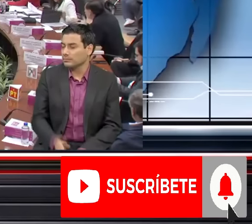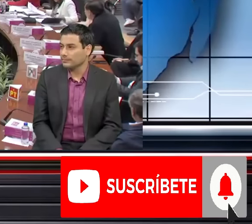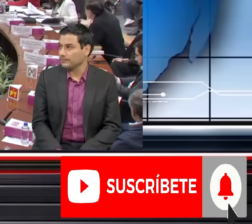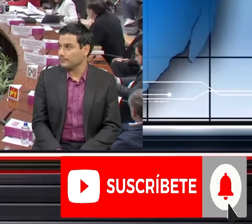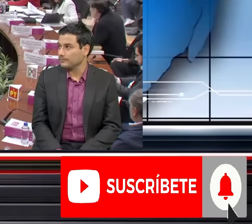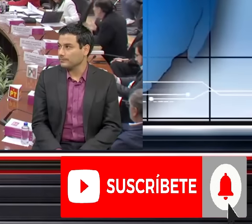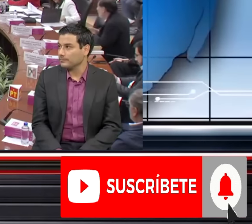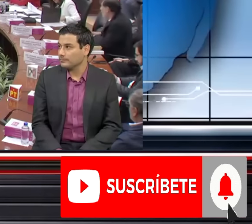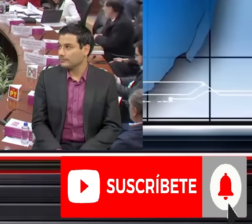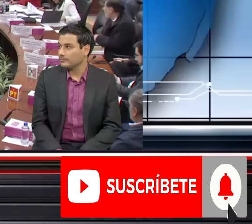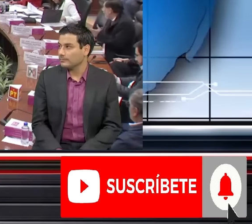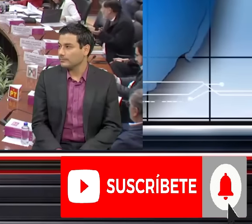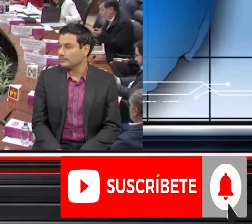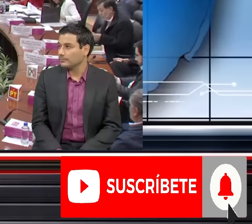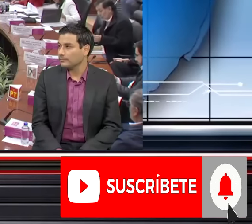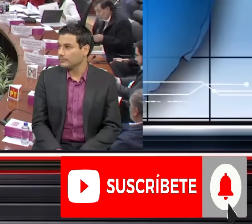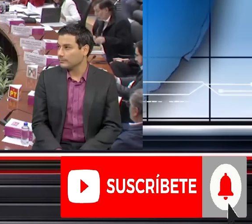Bueno,